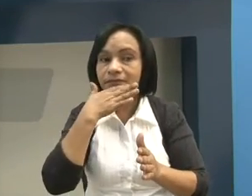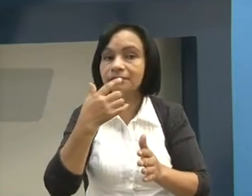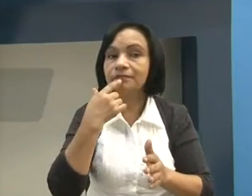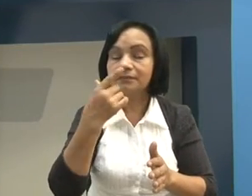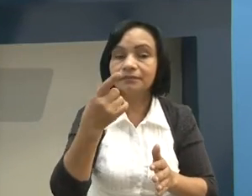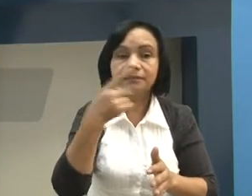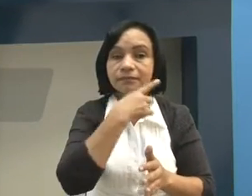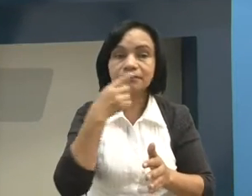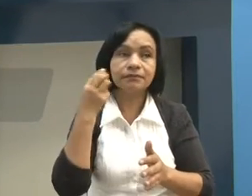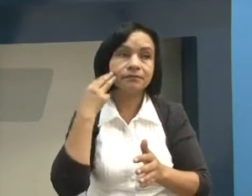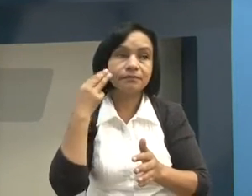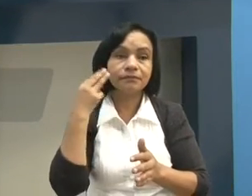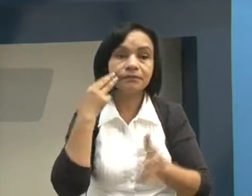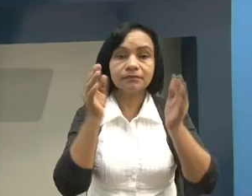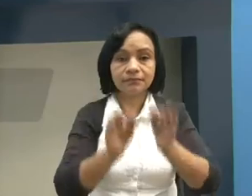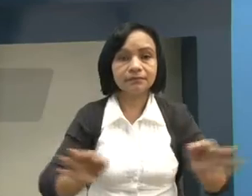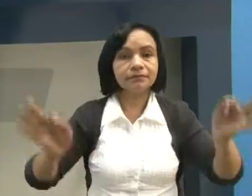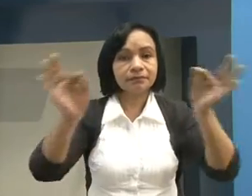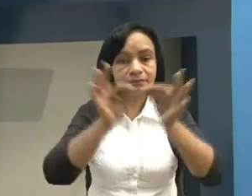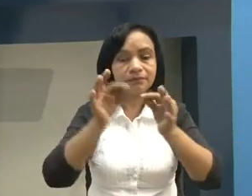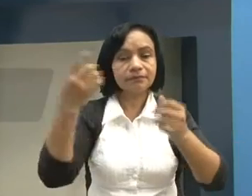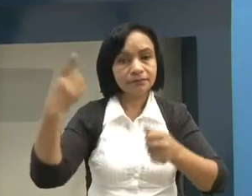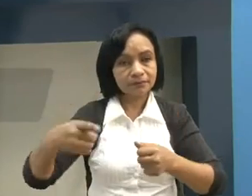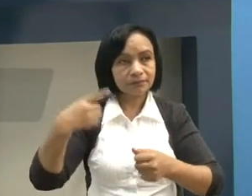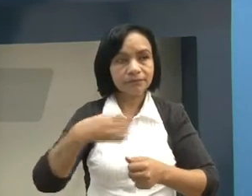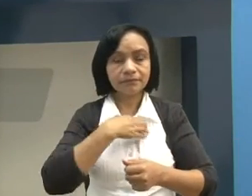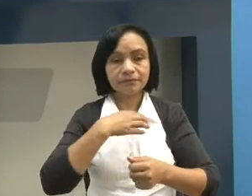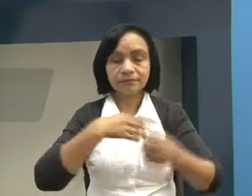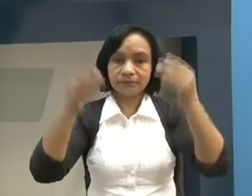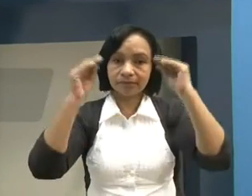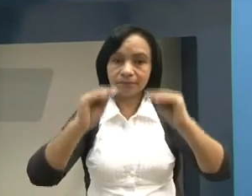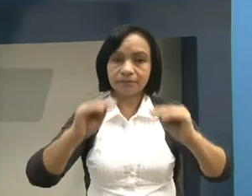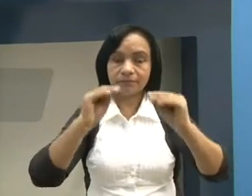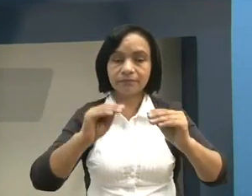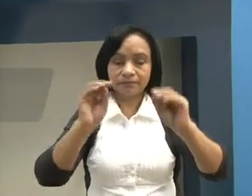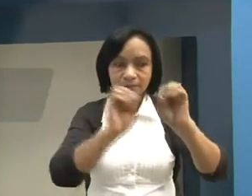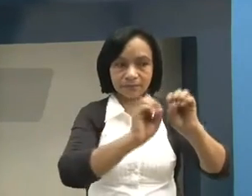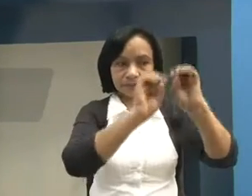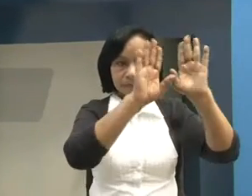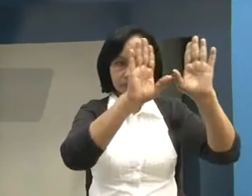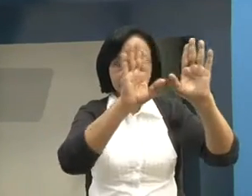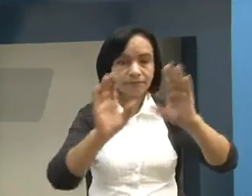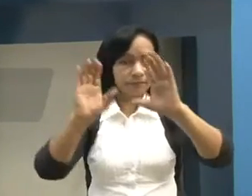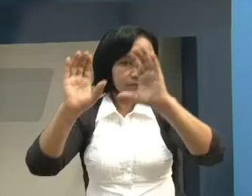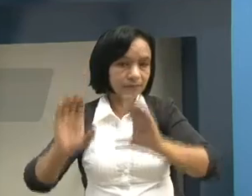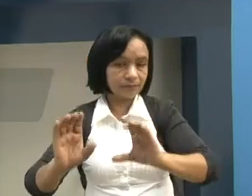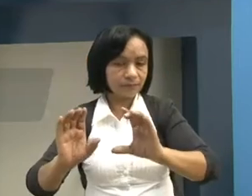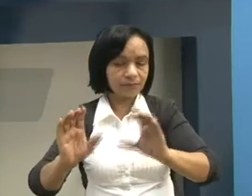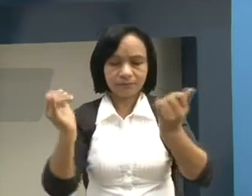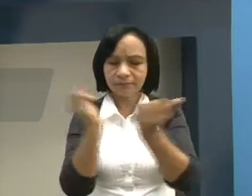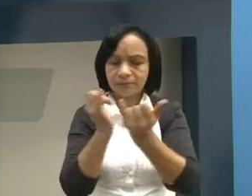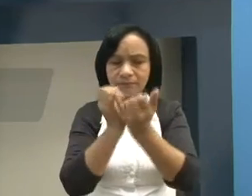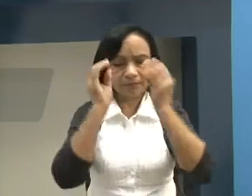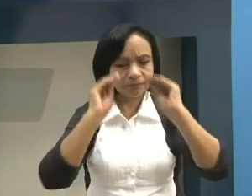la comprensión, porque lo importante es que ejerzamos el derecho a la educación, ya sea en el turno matutino o vespertino. La enseñanza es la